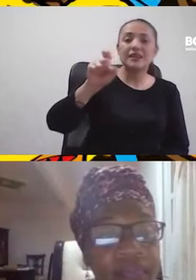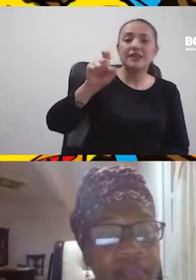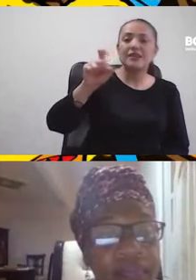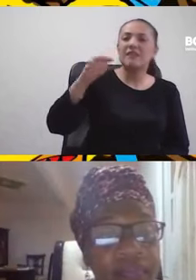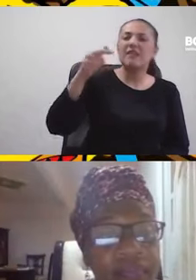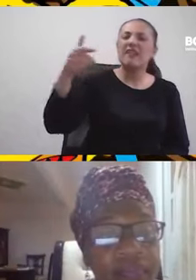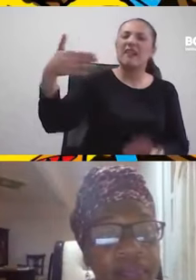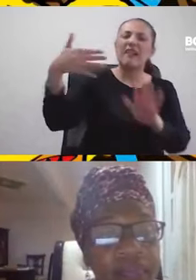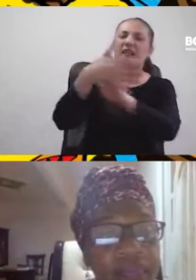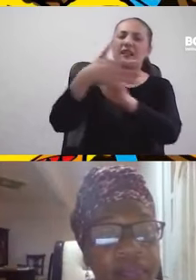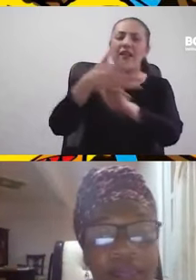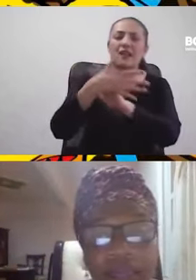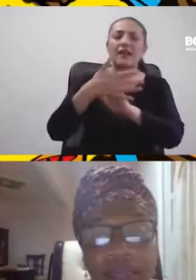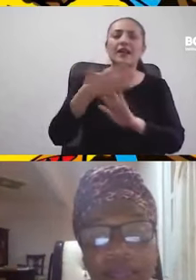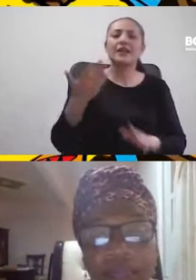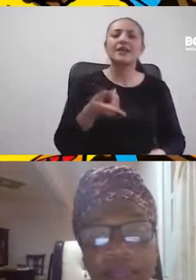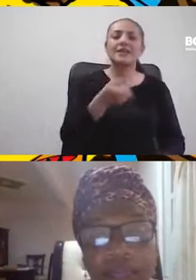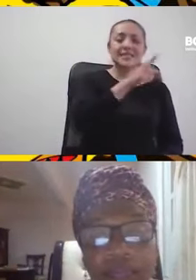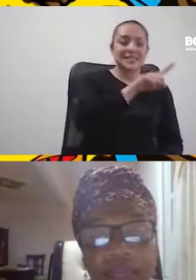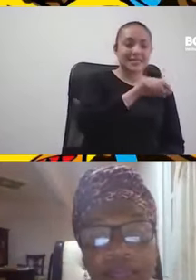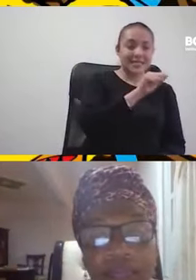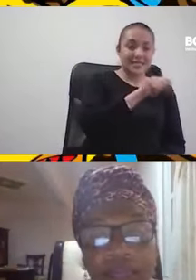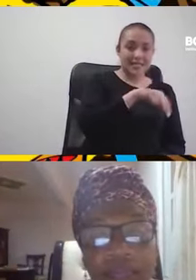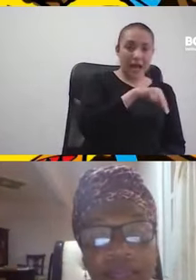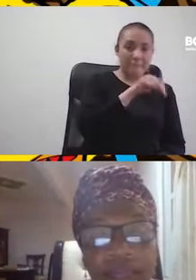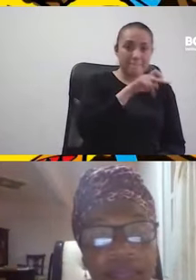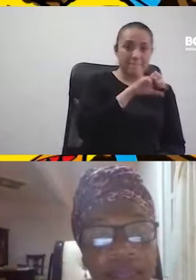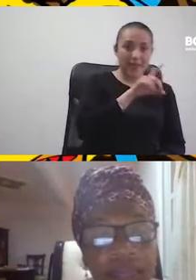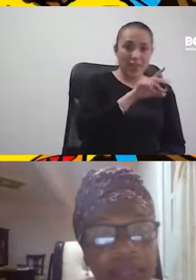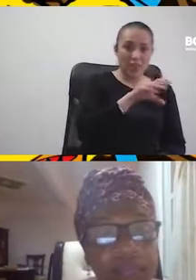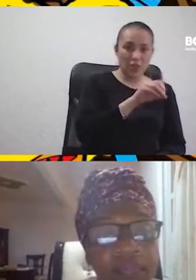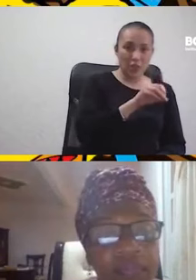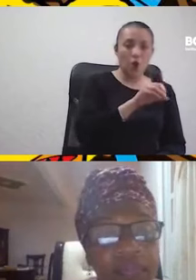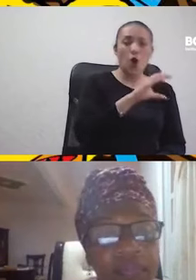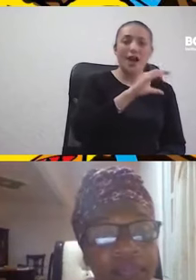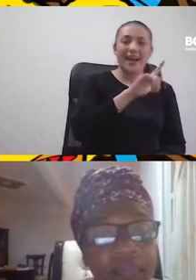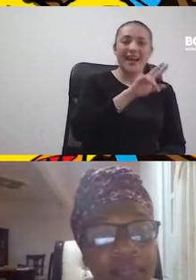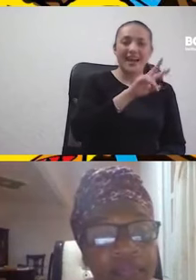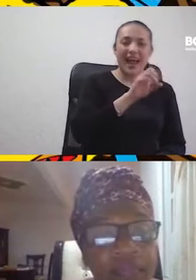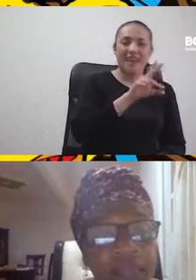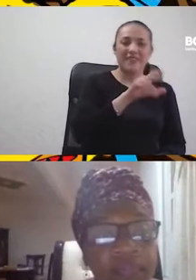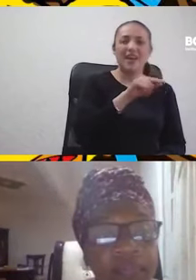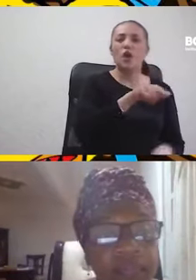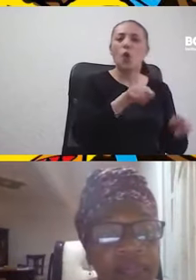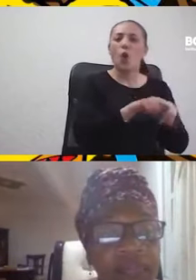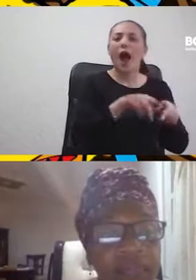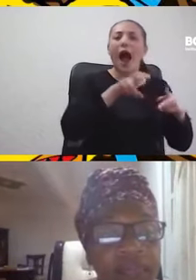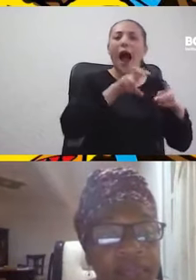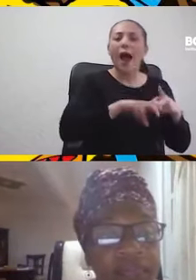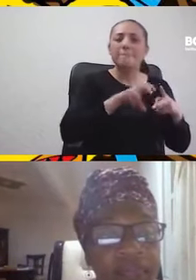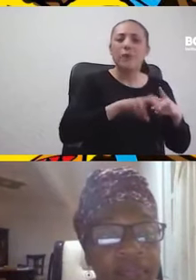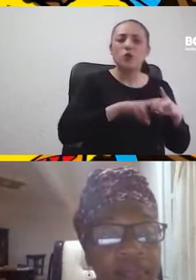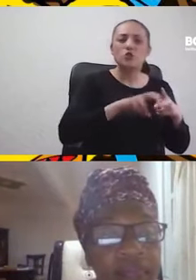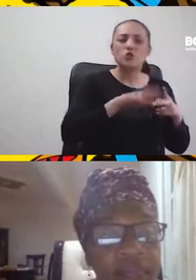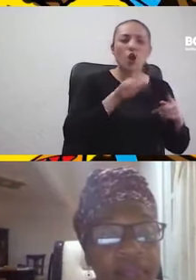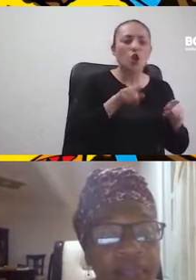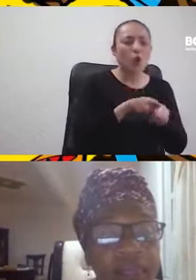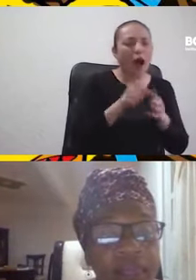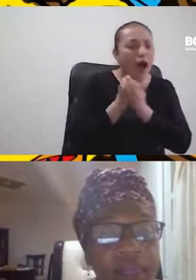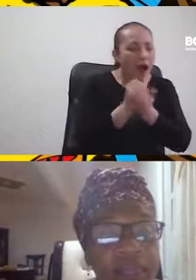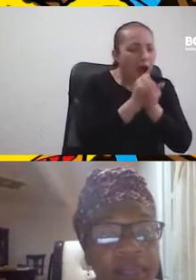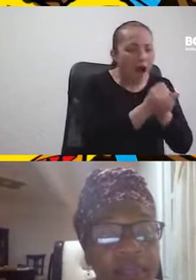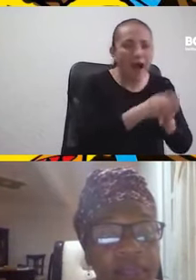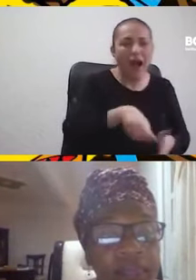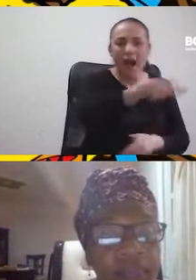es Pedro Claver, San Pedro Claver, el llamado apóstol de los esclavos, tenía una historia un poco turbia, y